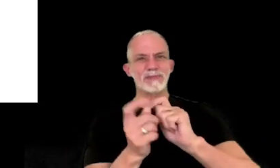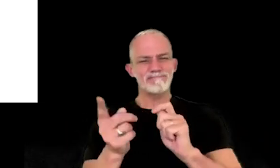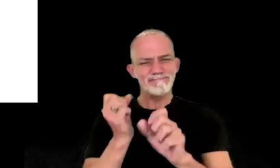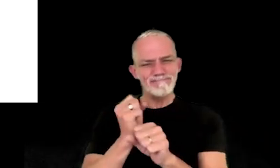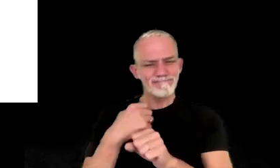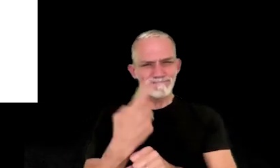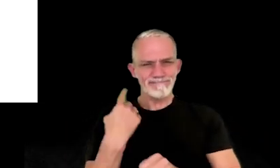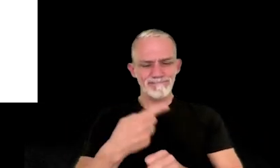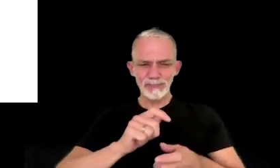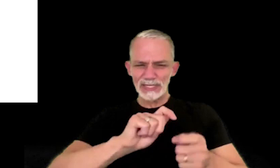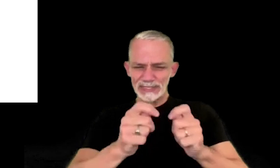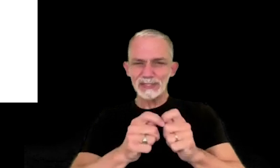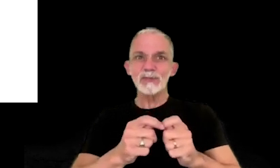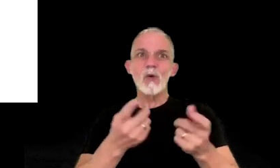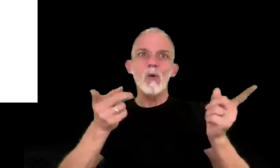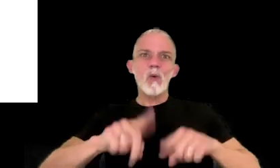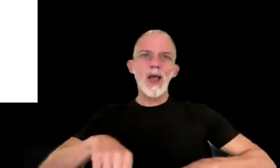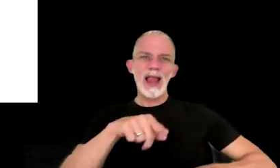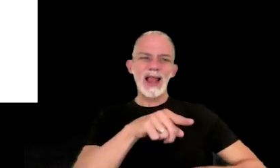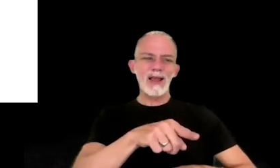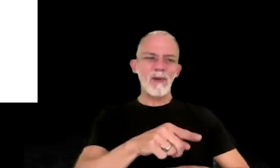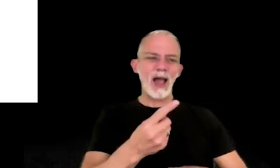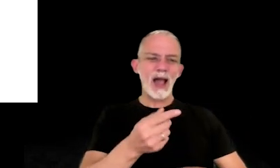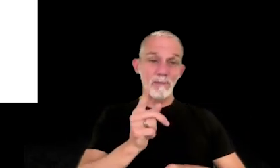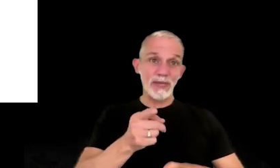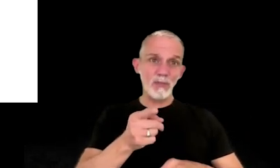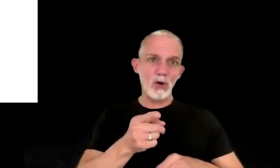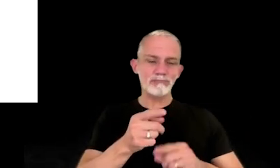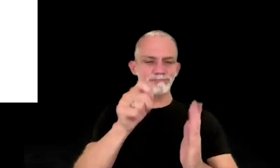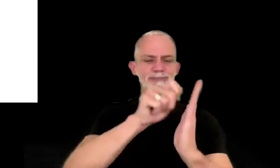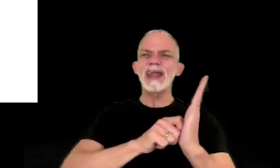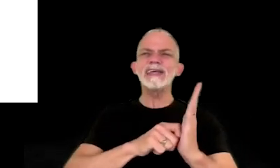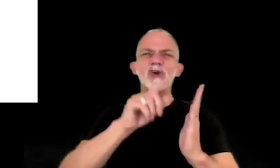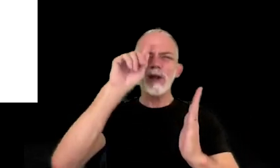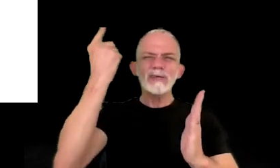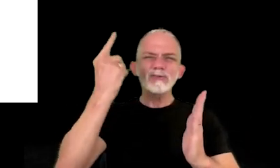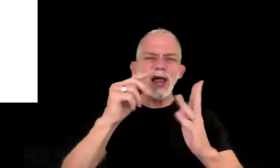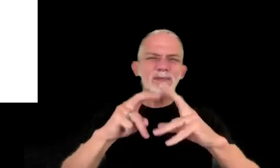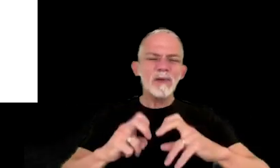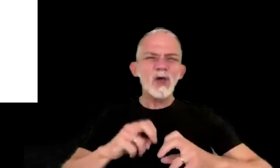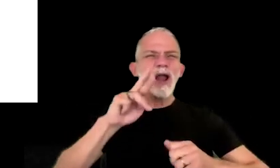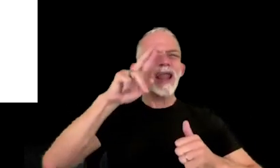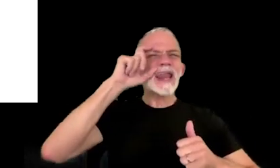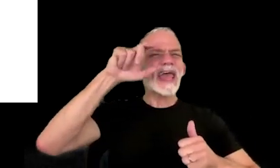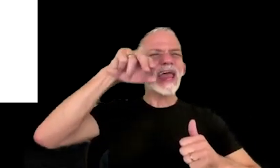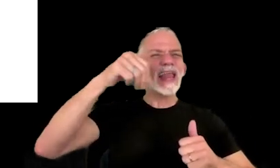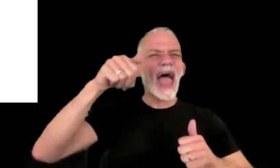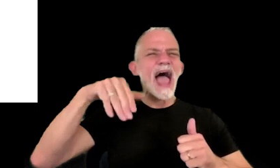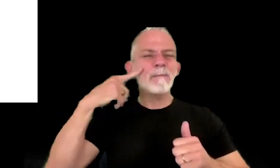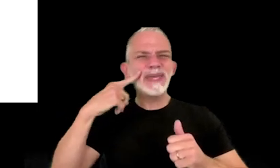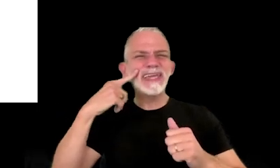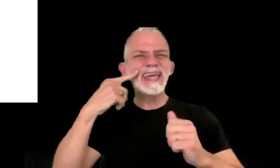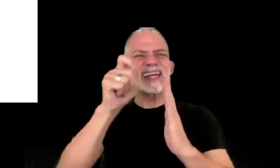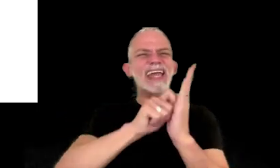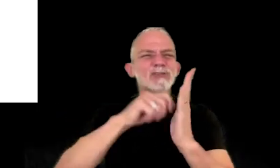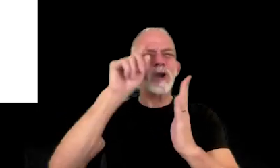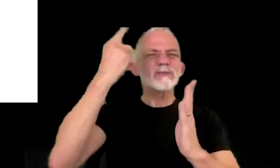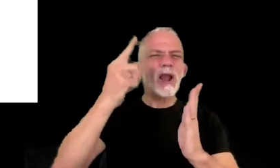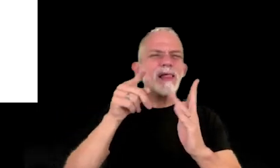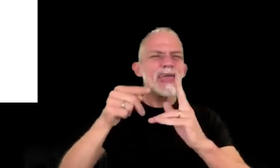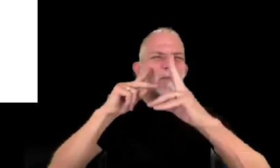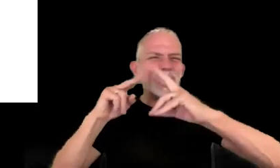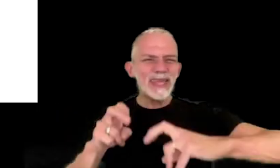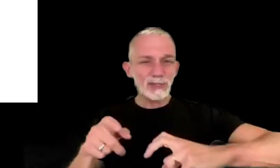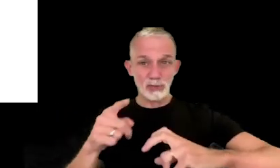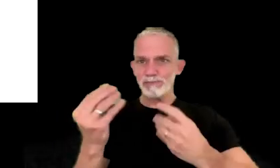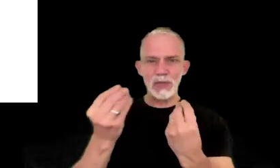aplicar nuevamente estos que son Registro Nacional de Mitigación, RINAMI. ¿En qué consistía? Consistía que un